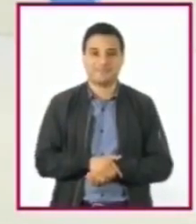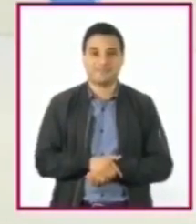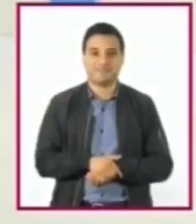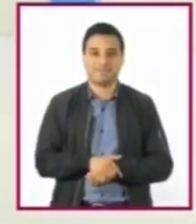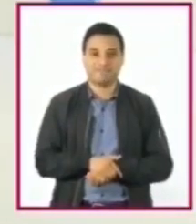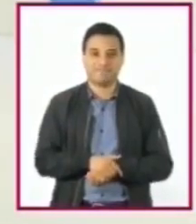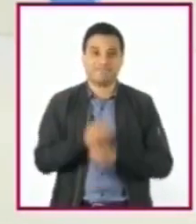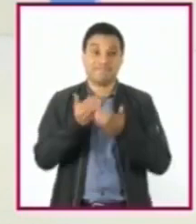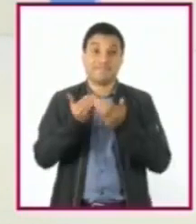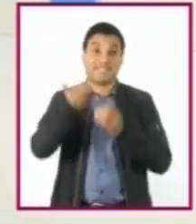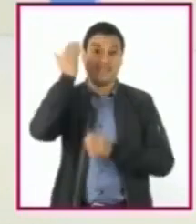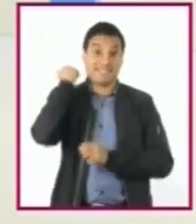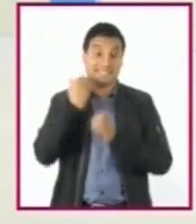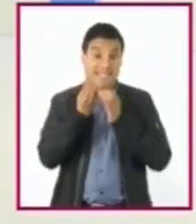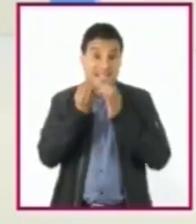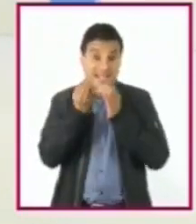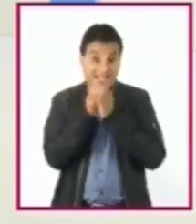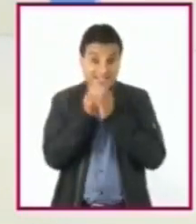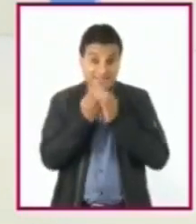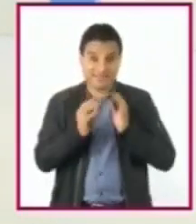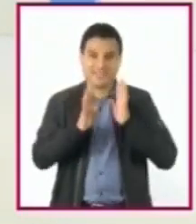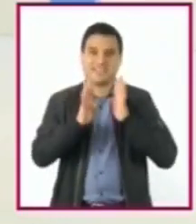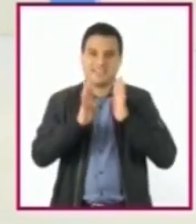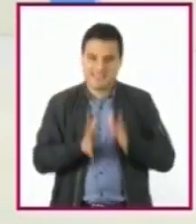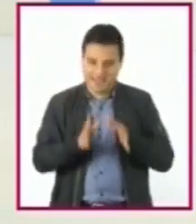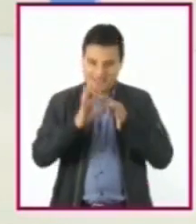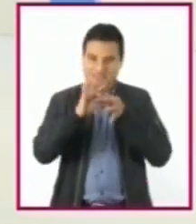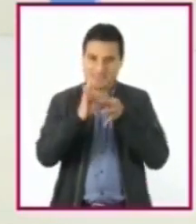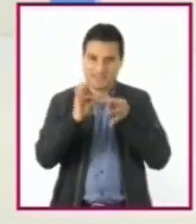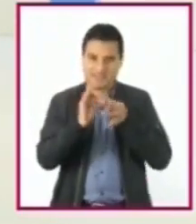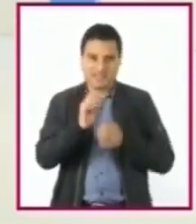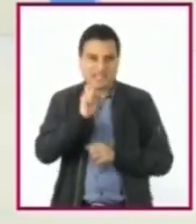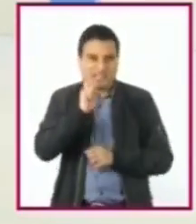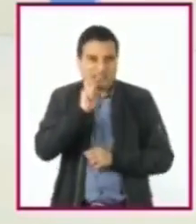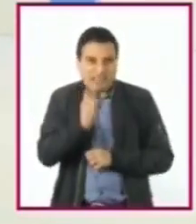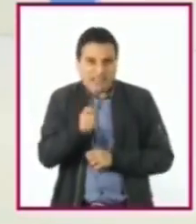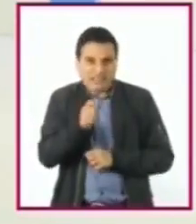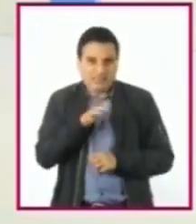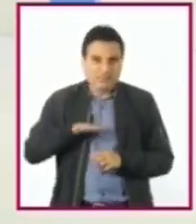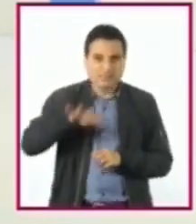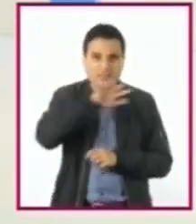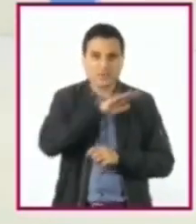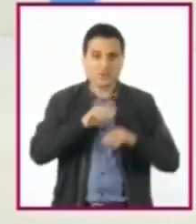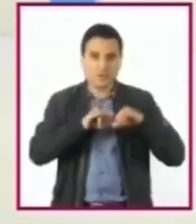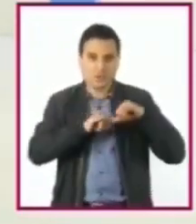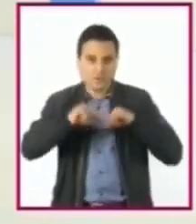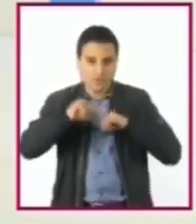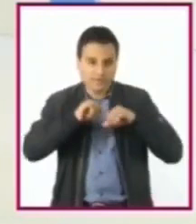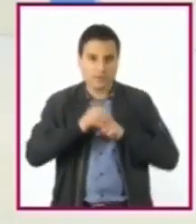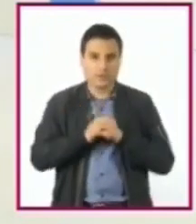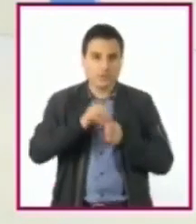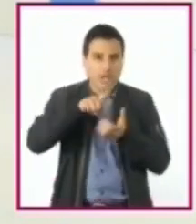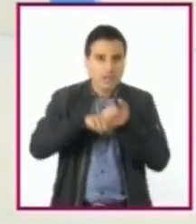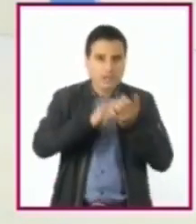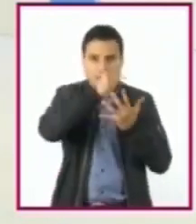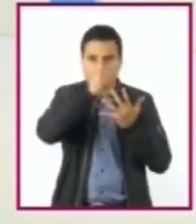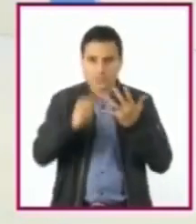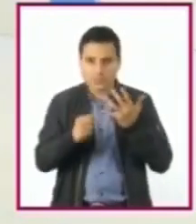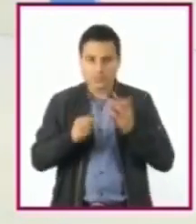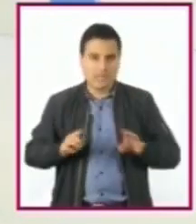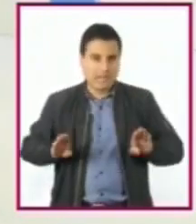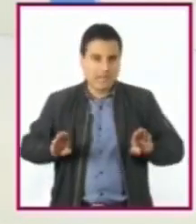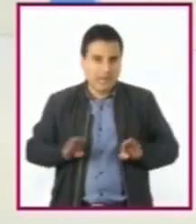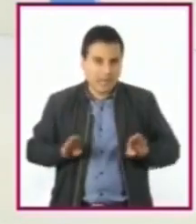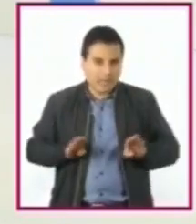En las sesiones anteriores se estudió qué es el espacio geográfico, así como sus componentes y características,